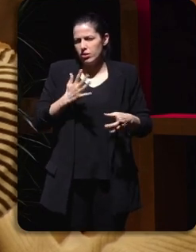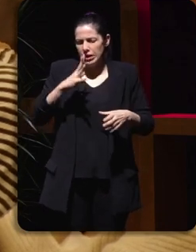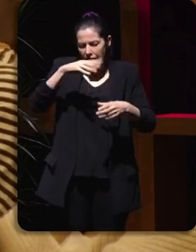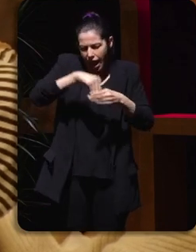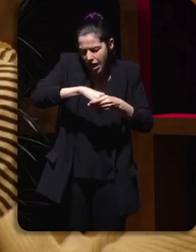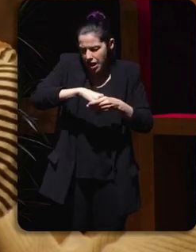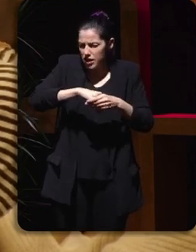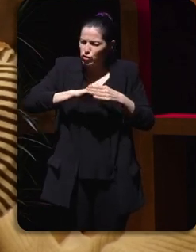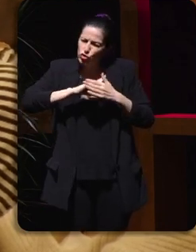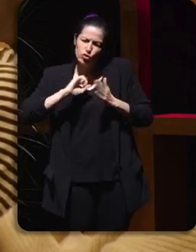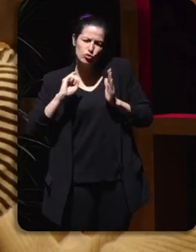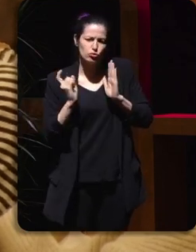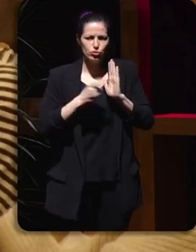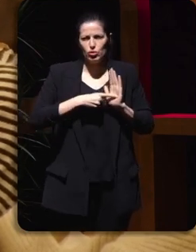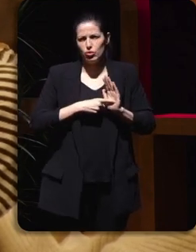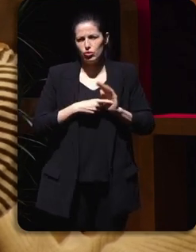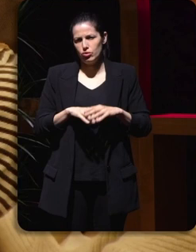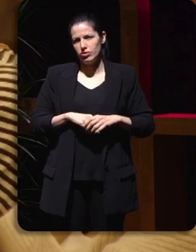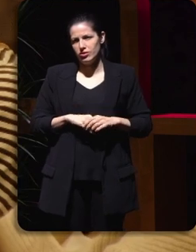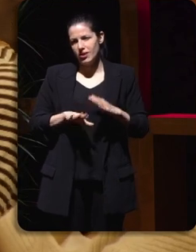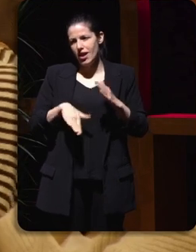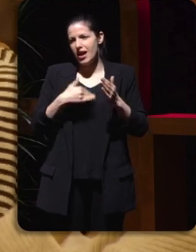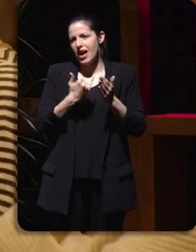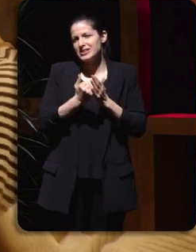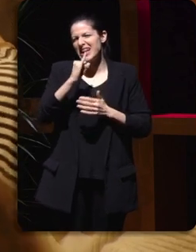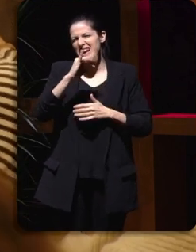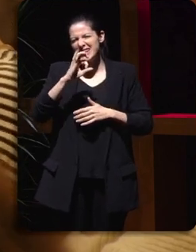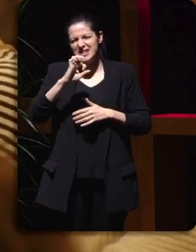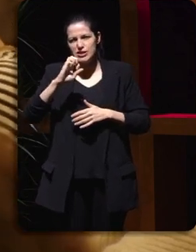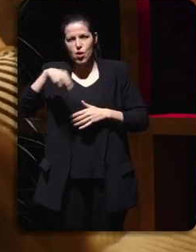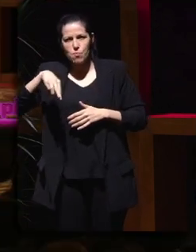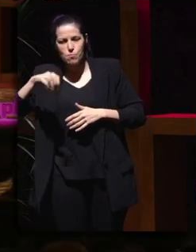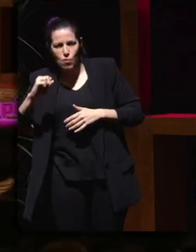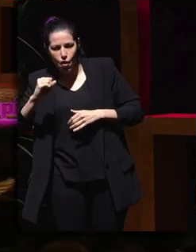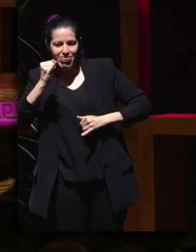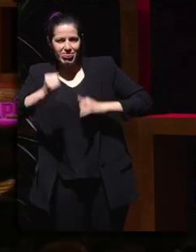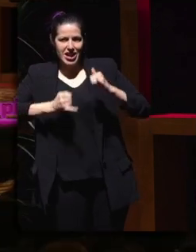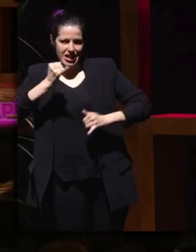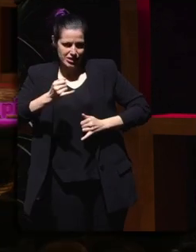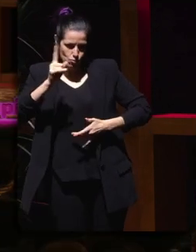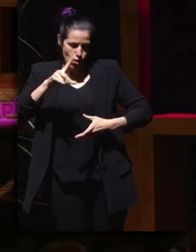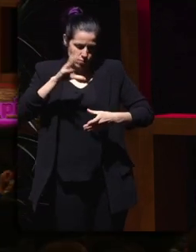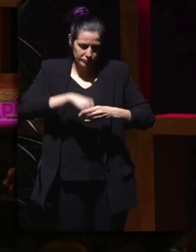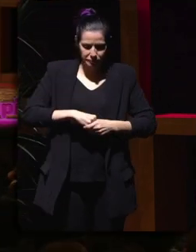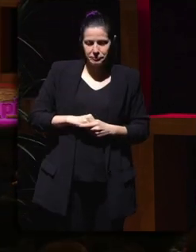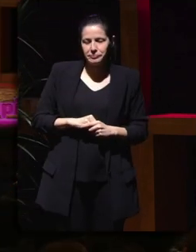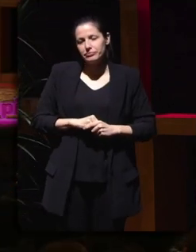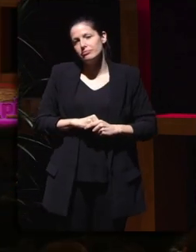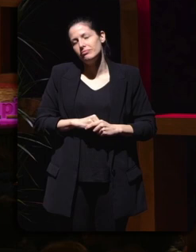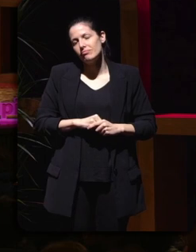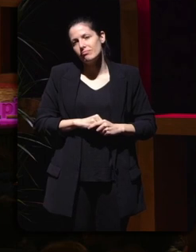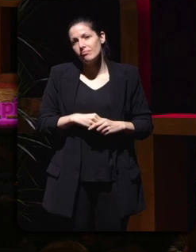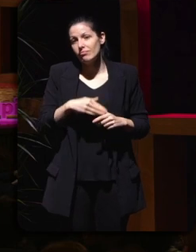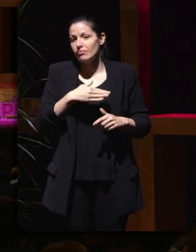de los sismos hasta el ciclismo todo está en el diccionario Así que tú no nombras y